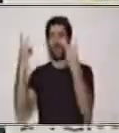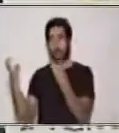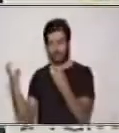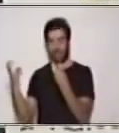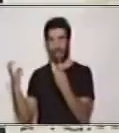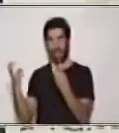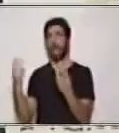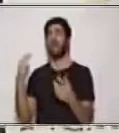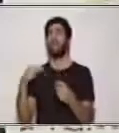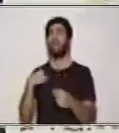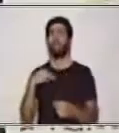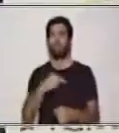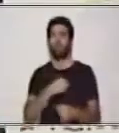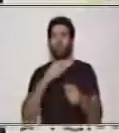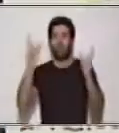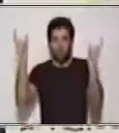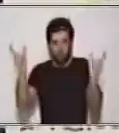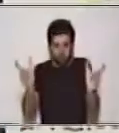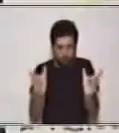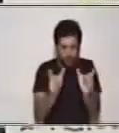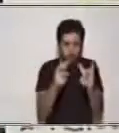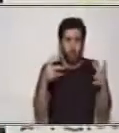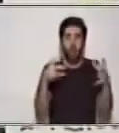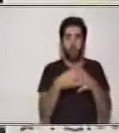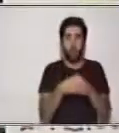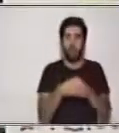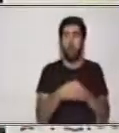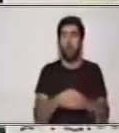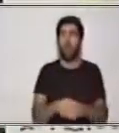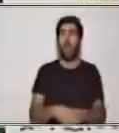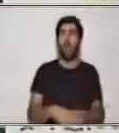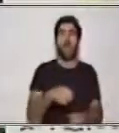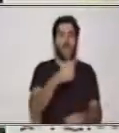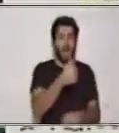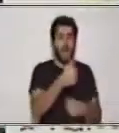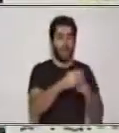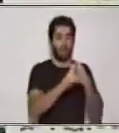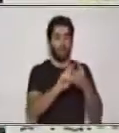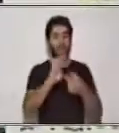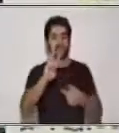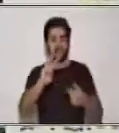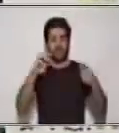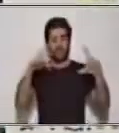agrupar estos coeficientes A más 3